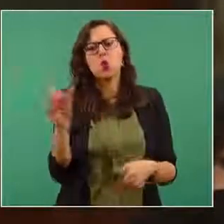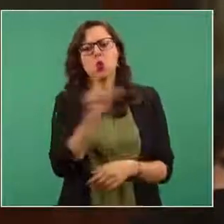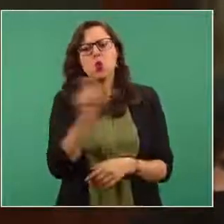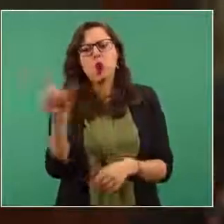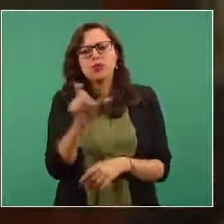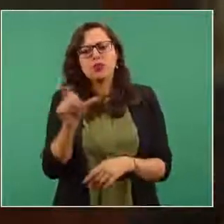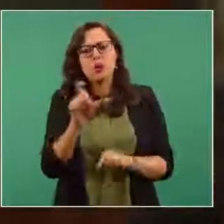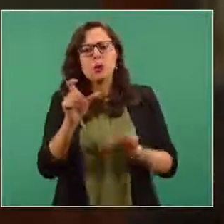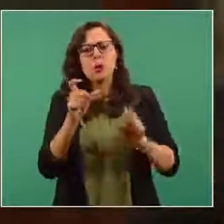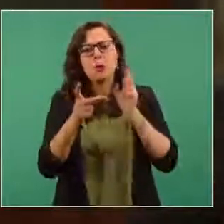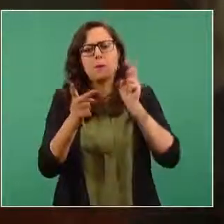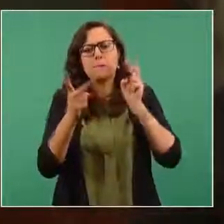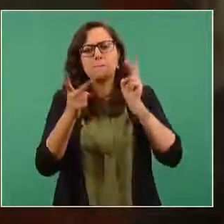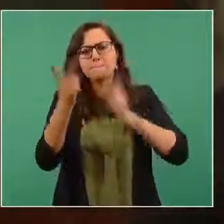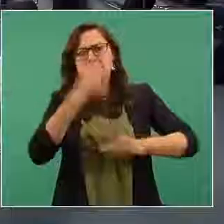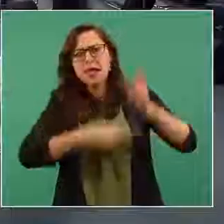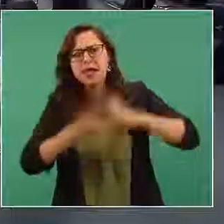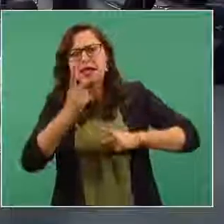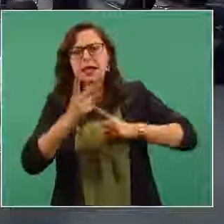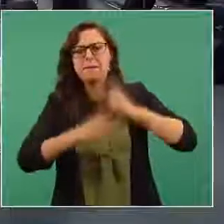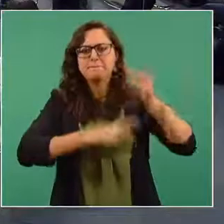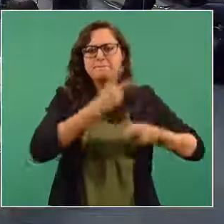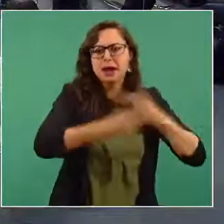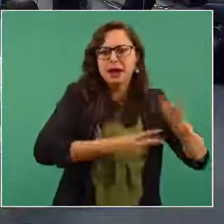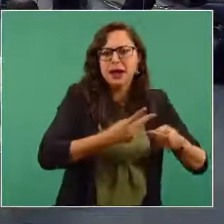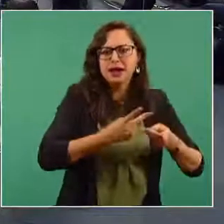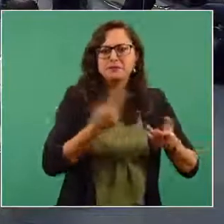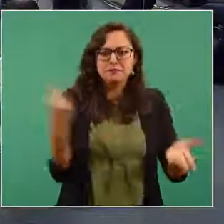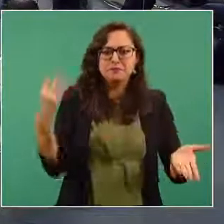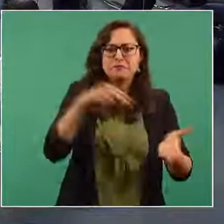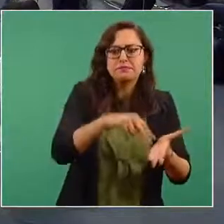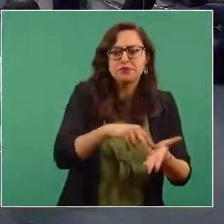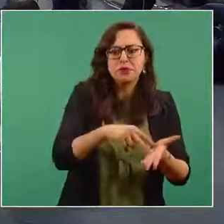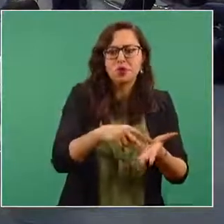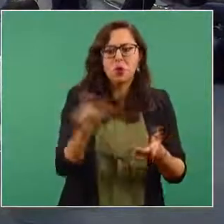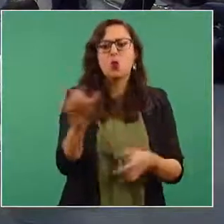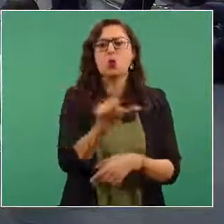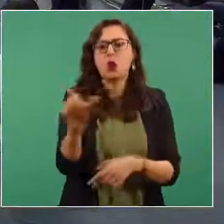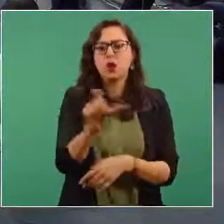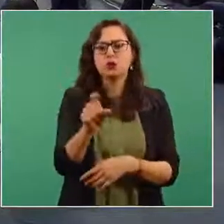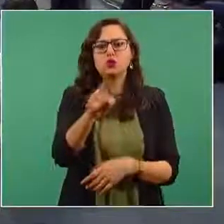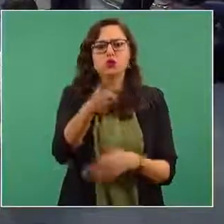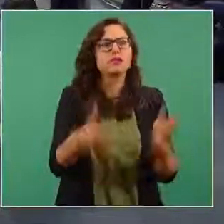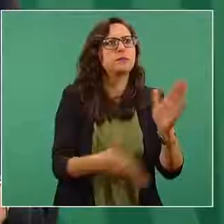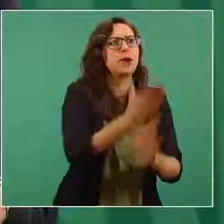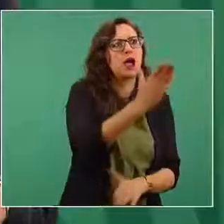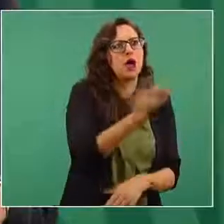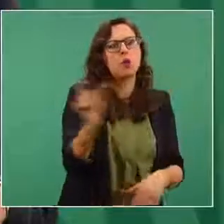vendría Biden aquí a México? Bueno, sí, hay invitaciones